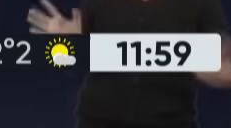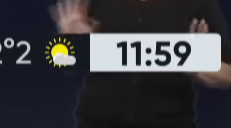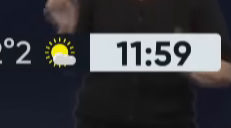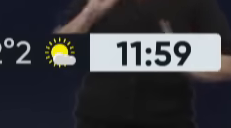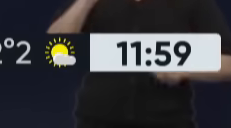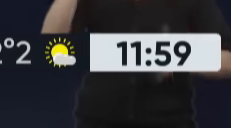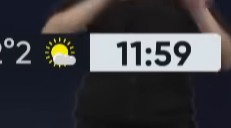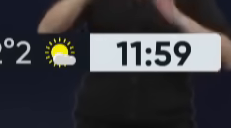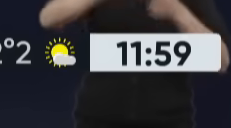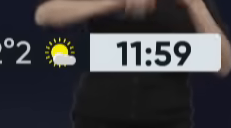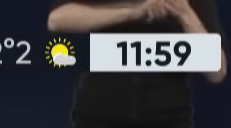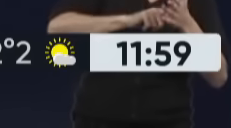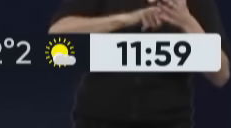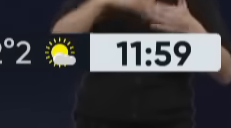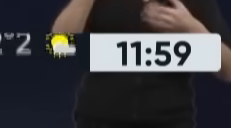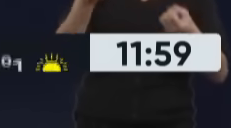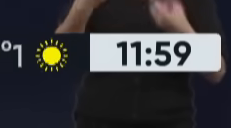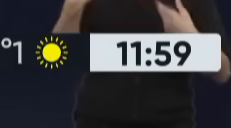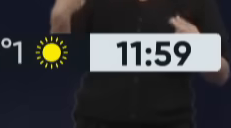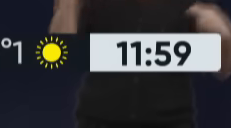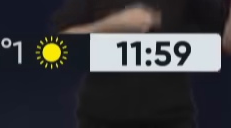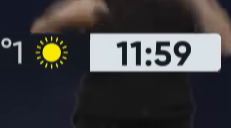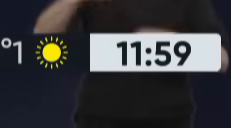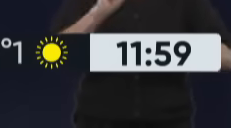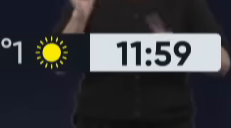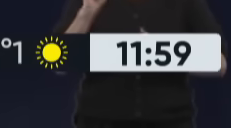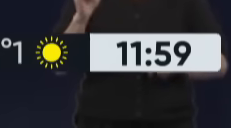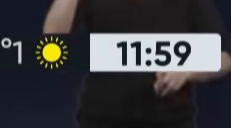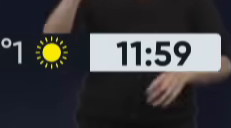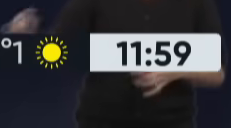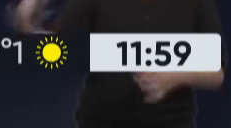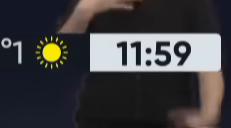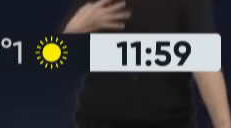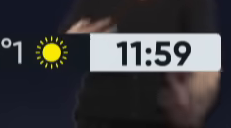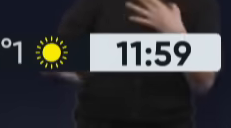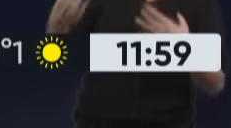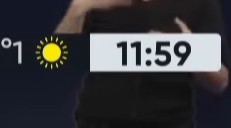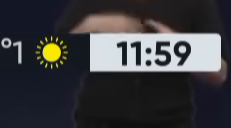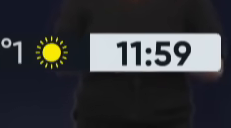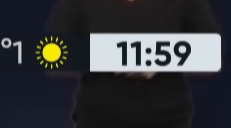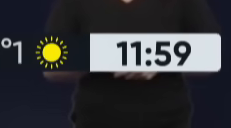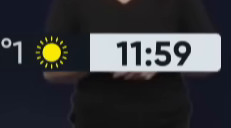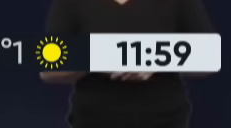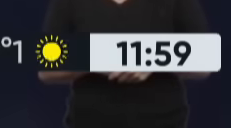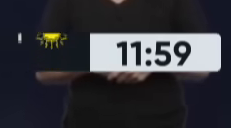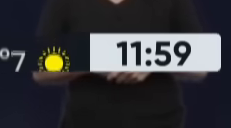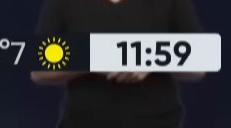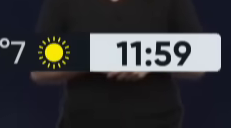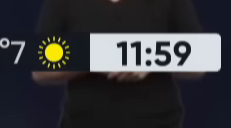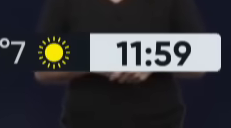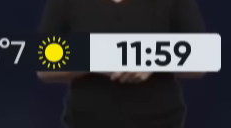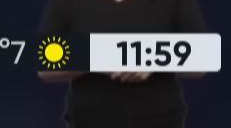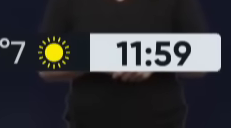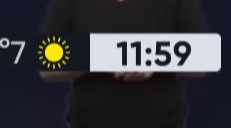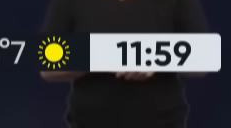sobre el ñoñismo republicano, al que a veces se hace referencia, o como vos decís, ¿no? En este